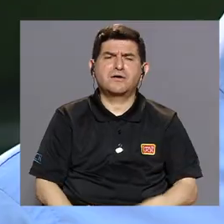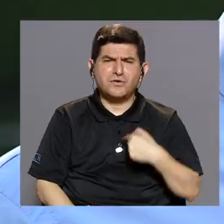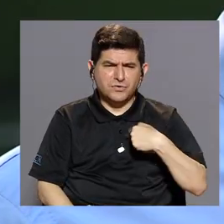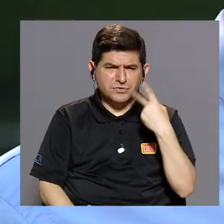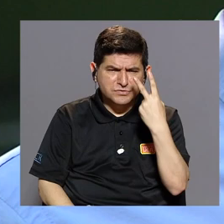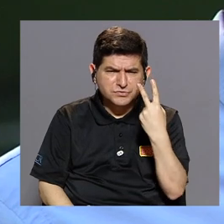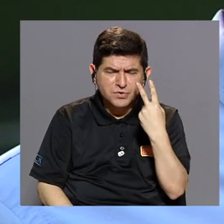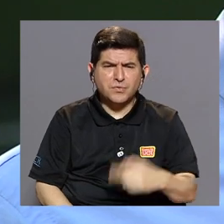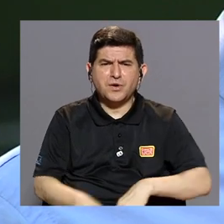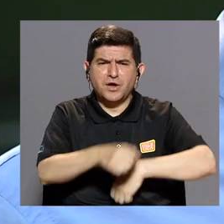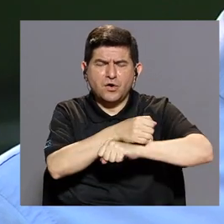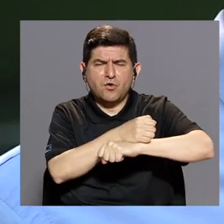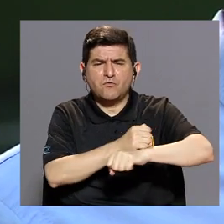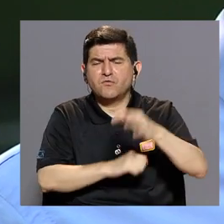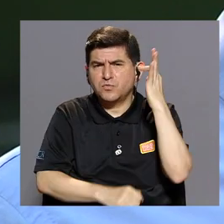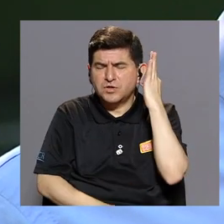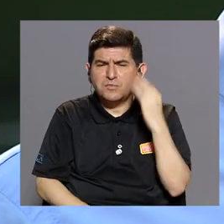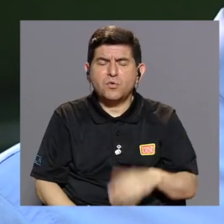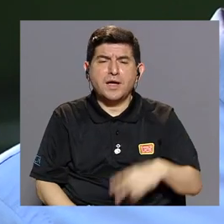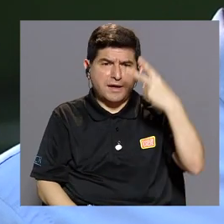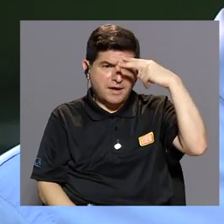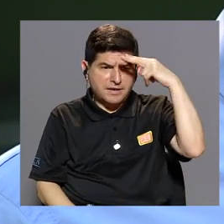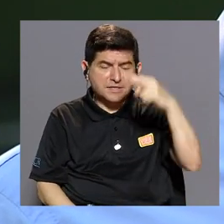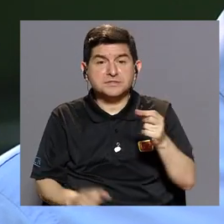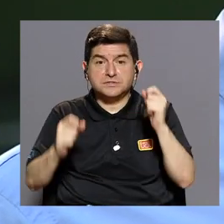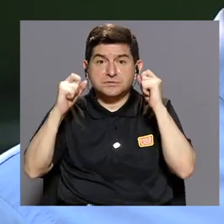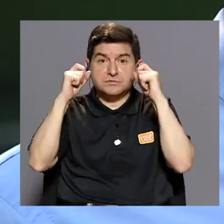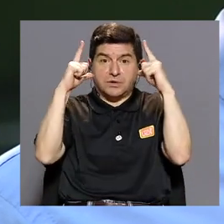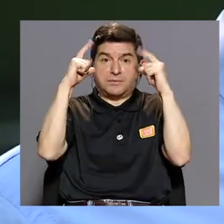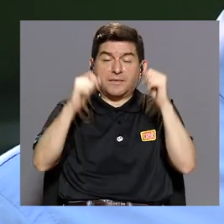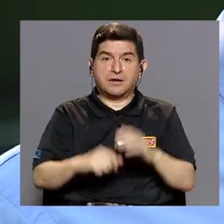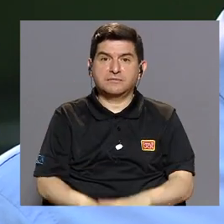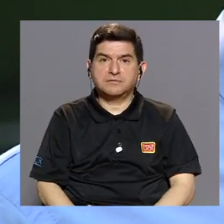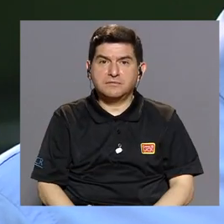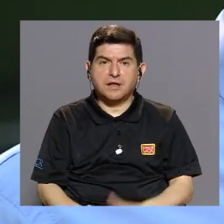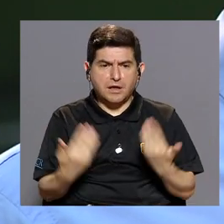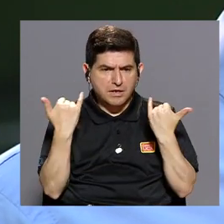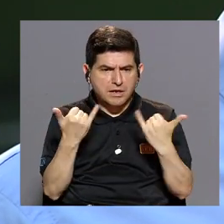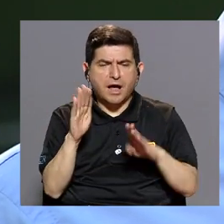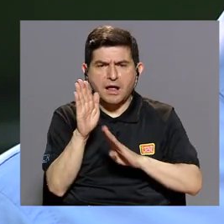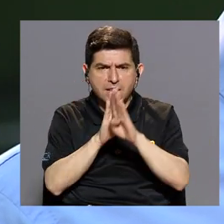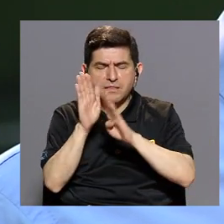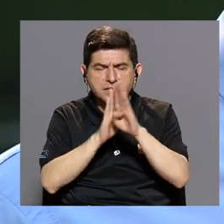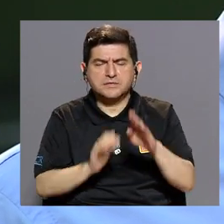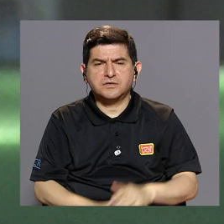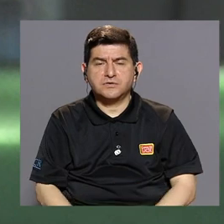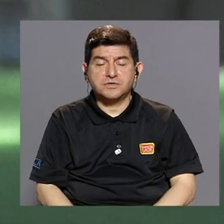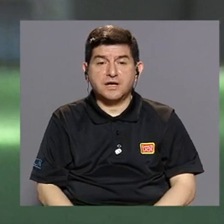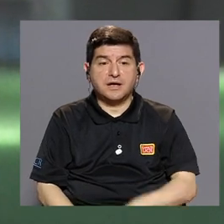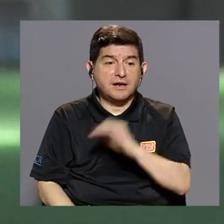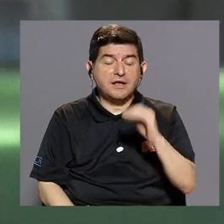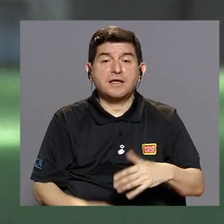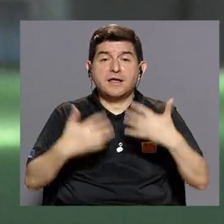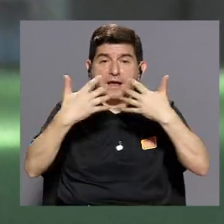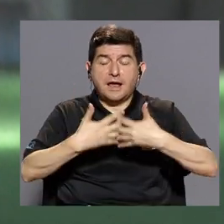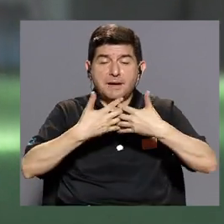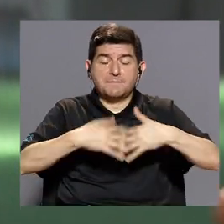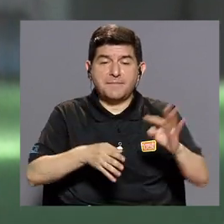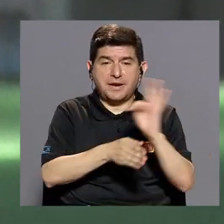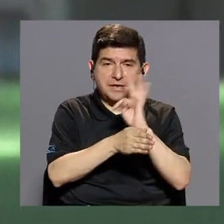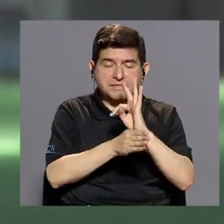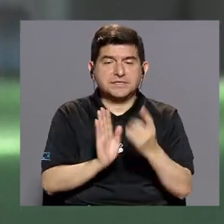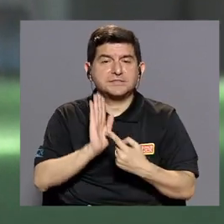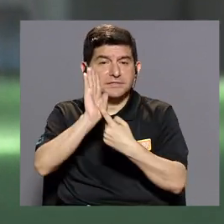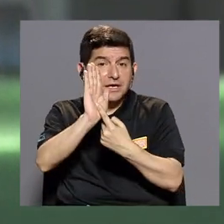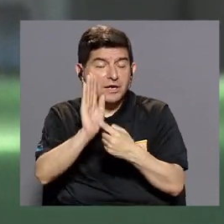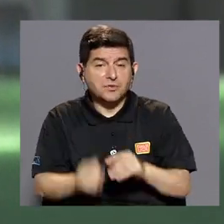mucho fútbol femenino mexicano y es impresionante cómo está desarrollada esa liga. No, y te voy a decir, las cadenas que lo dan,